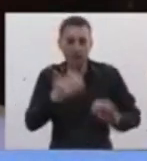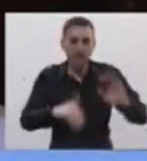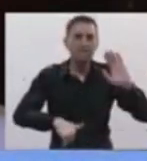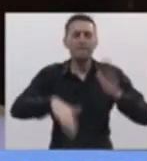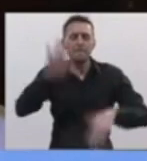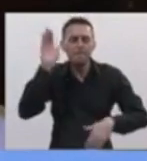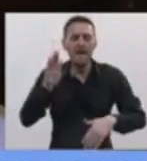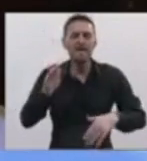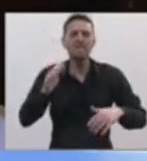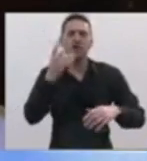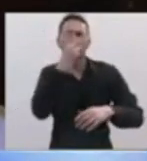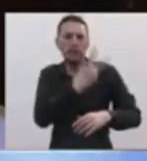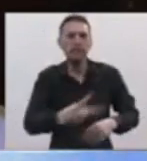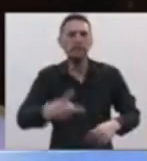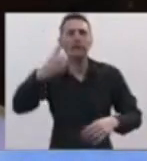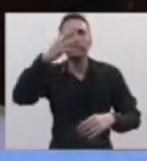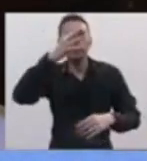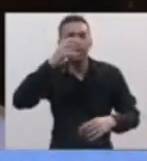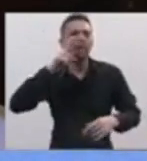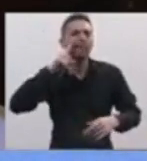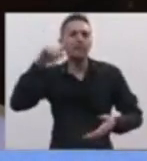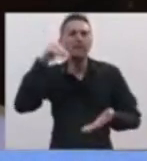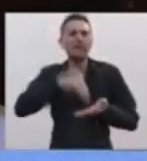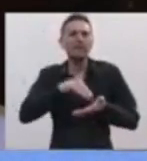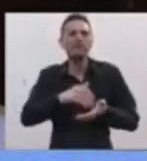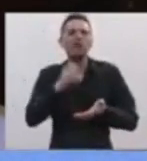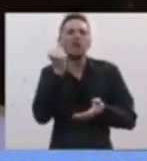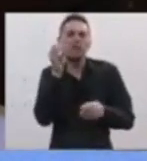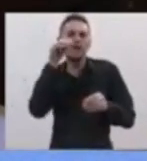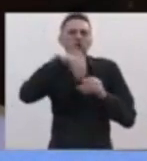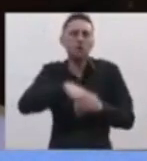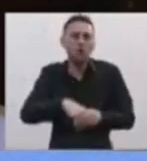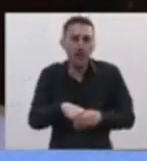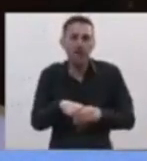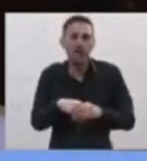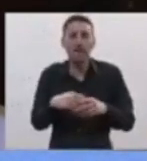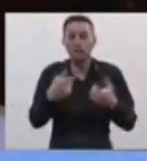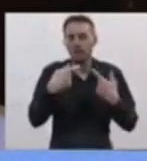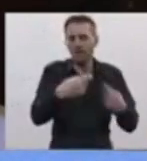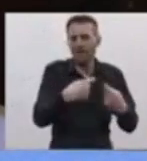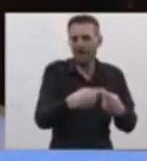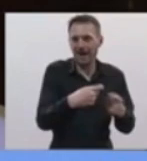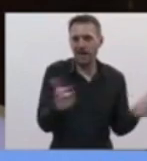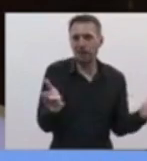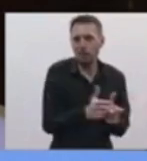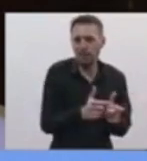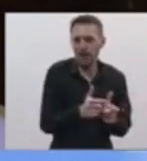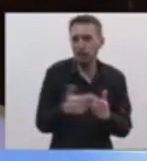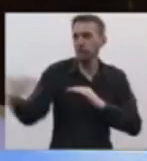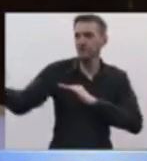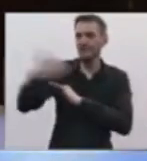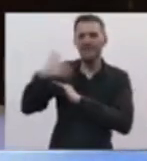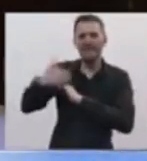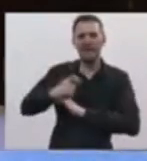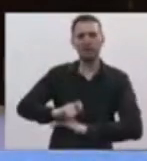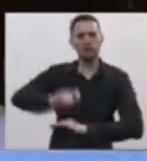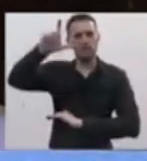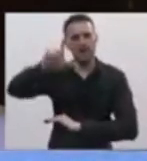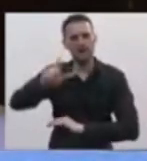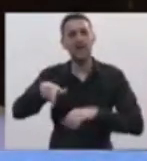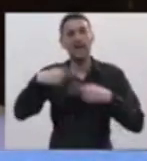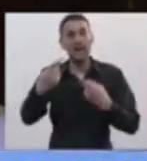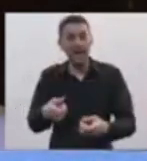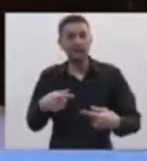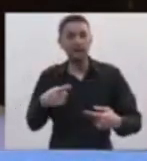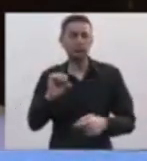fiscal habría 220 mil millones de pesos más disponibles entre menores gastos o mayores ingresos y eso es un ajuste